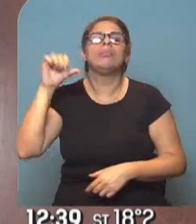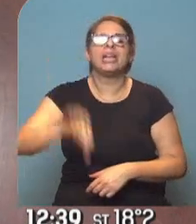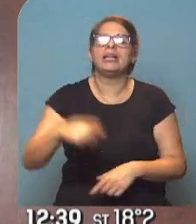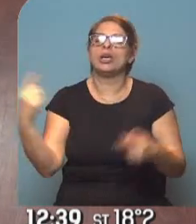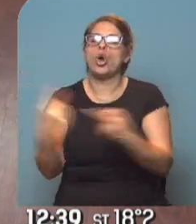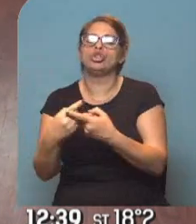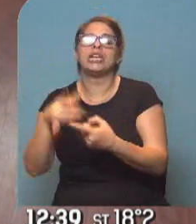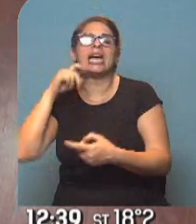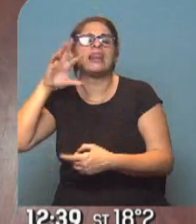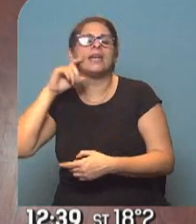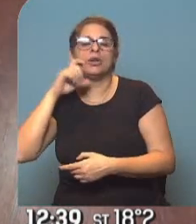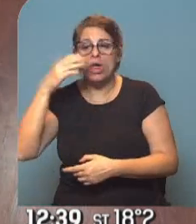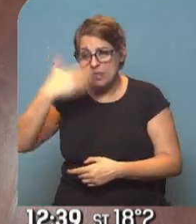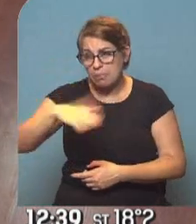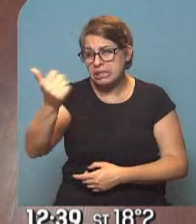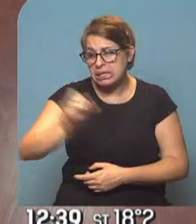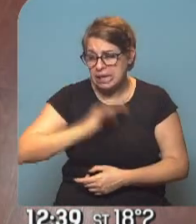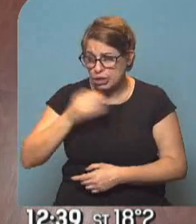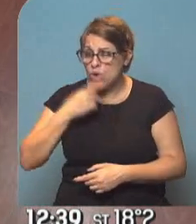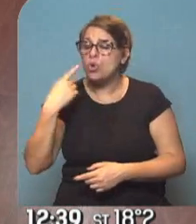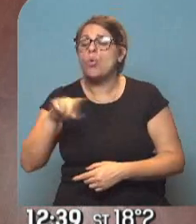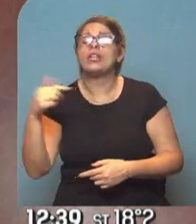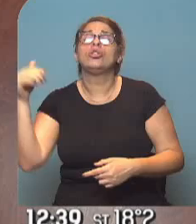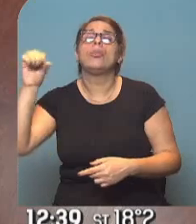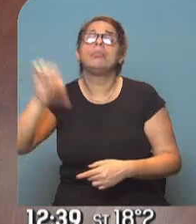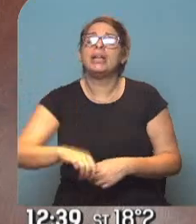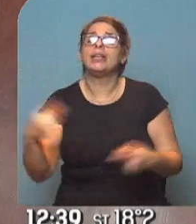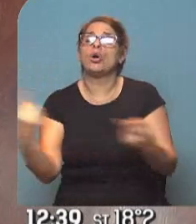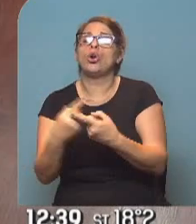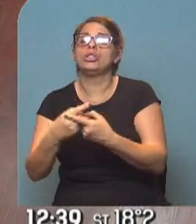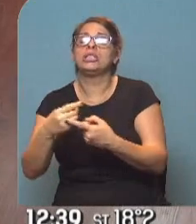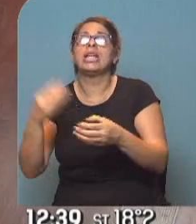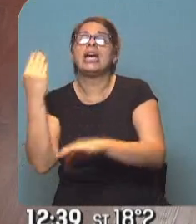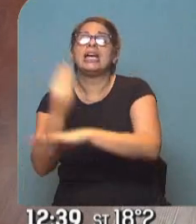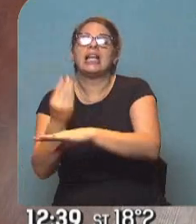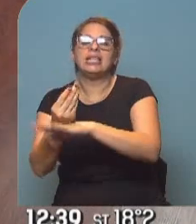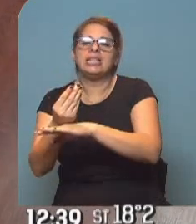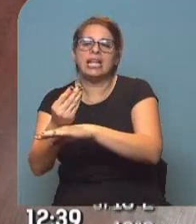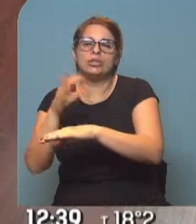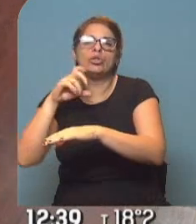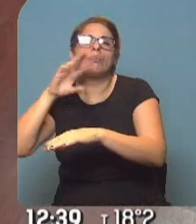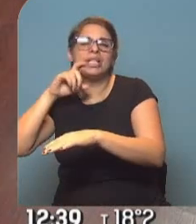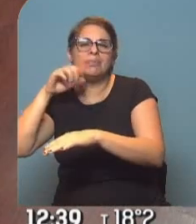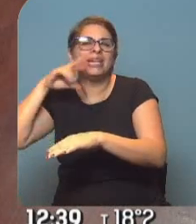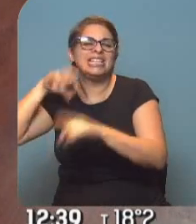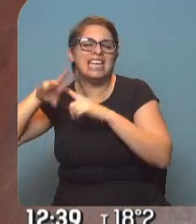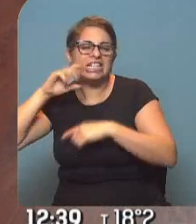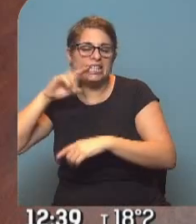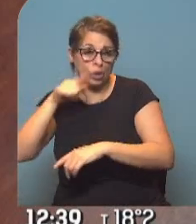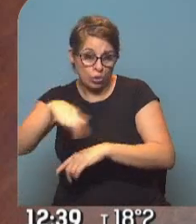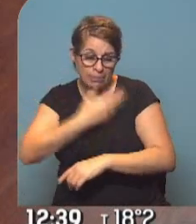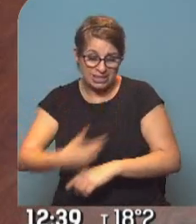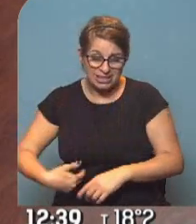verosímil 6 años después cuando perdió contra el candidato del PRI, el actual presidente, Peña Nieto. Hubo un